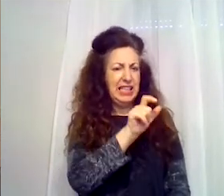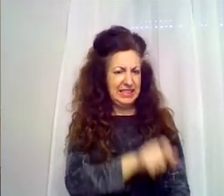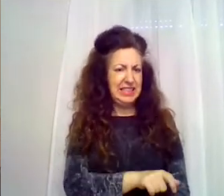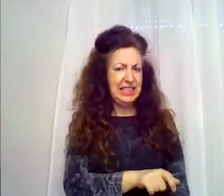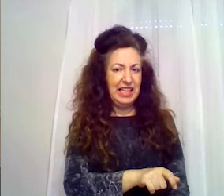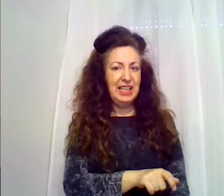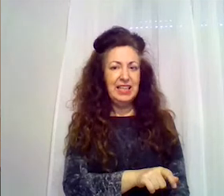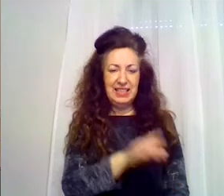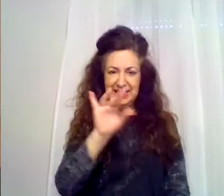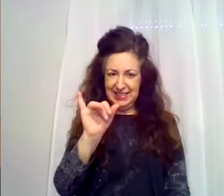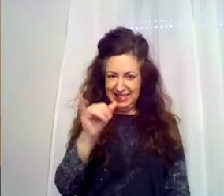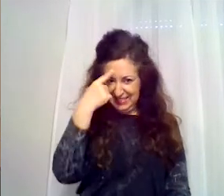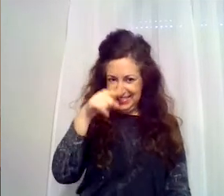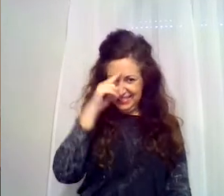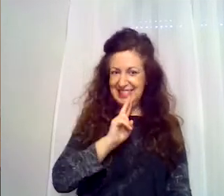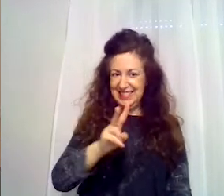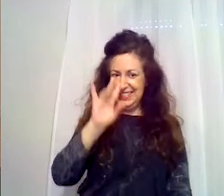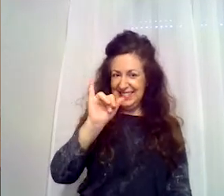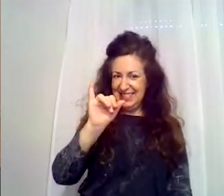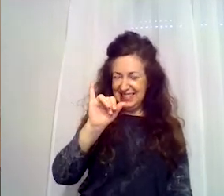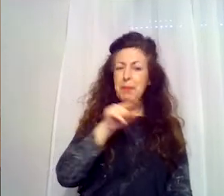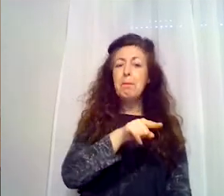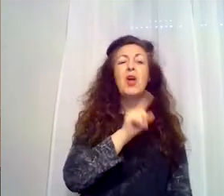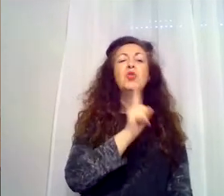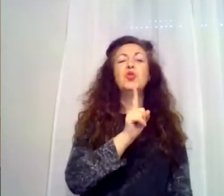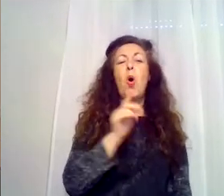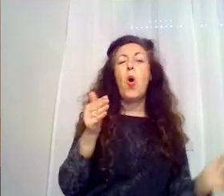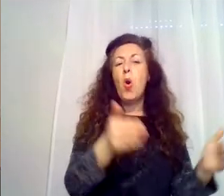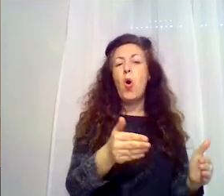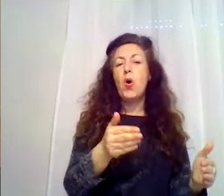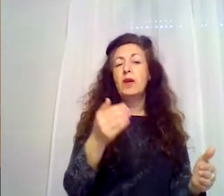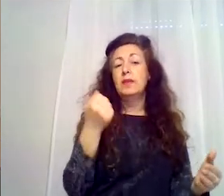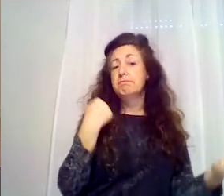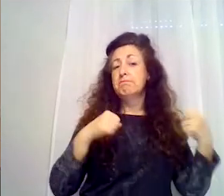¿no? La cantidad de datos que existen para